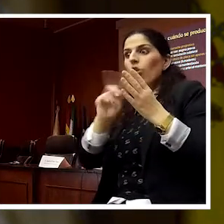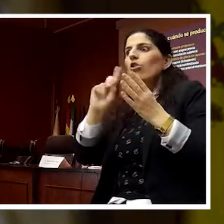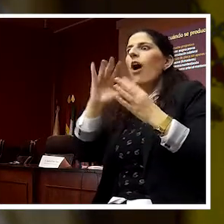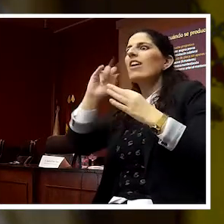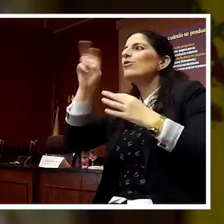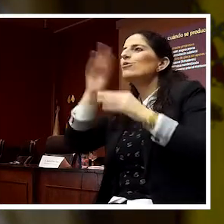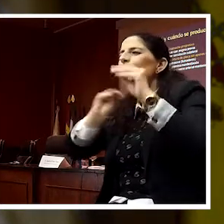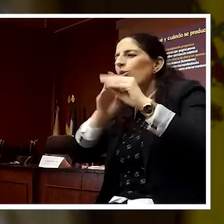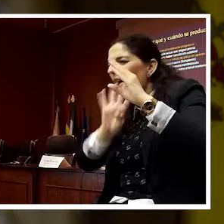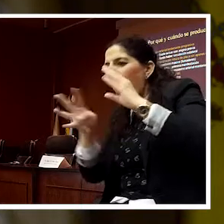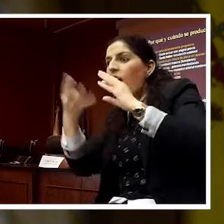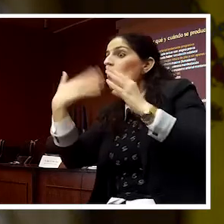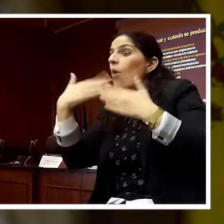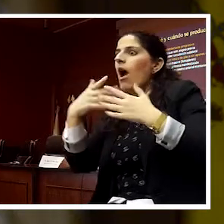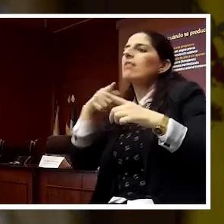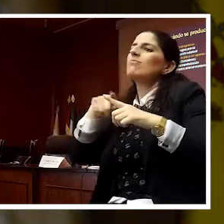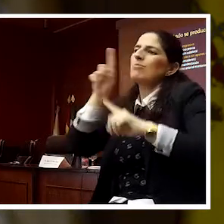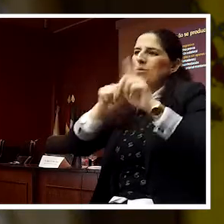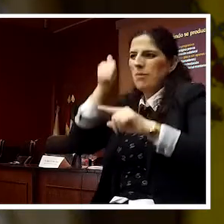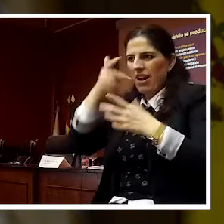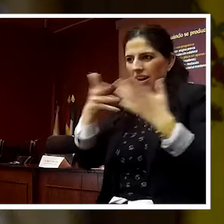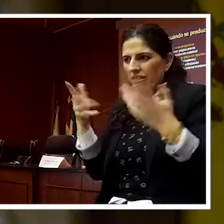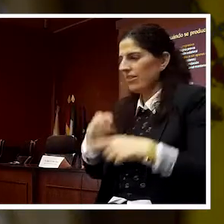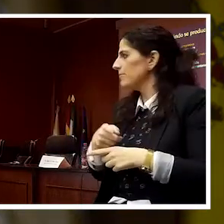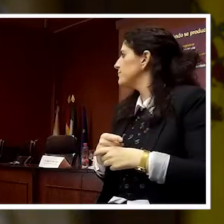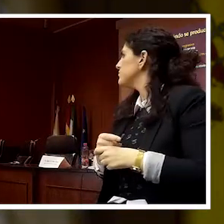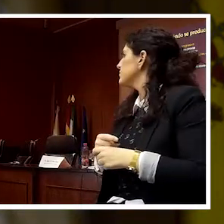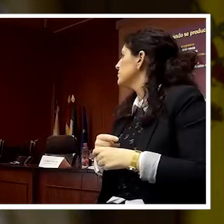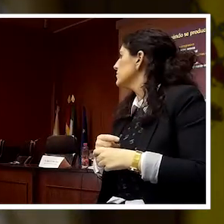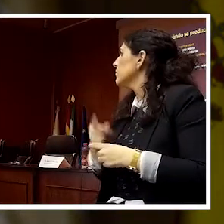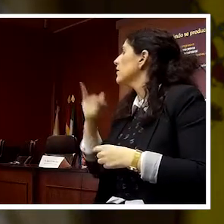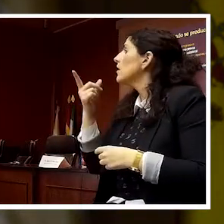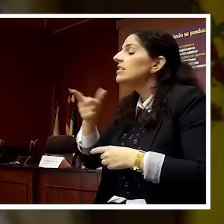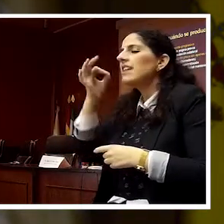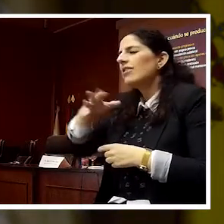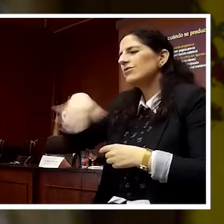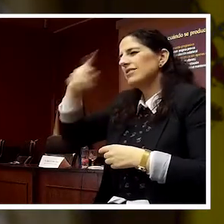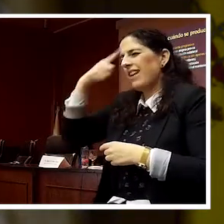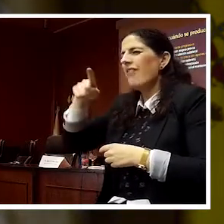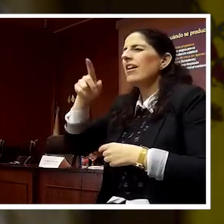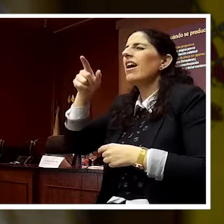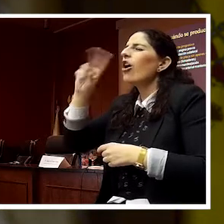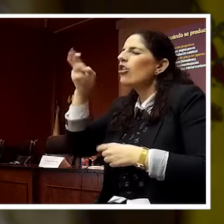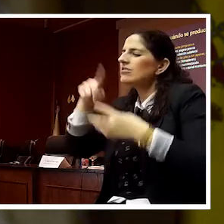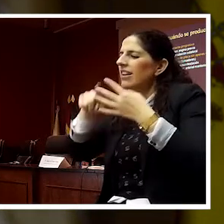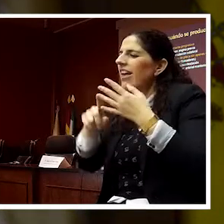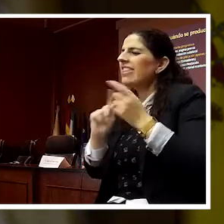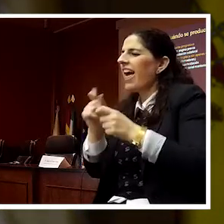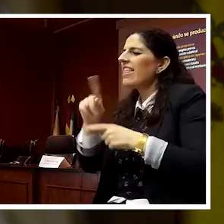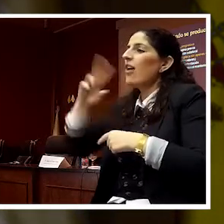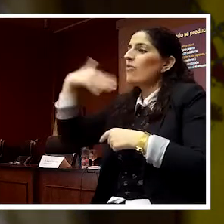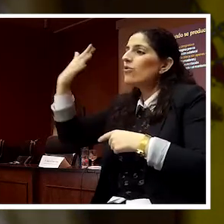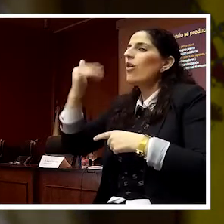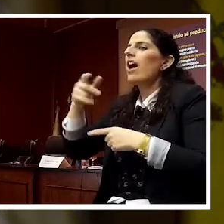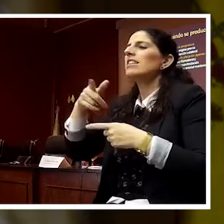¿no? Luego hablaríamos de unos factores desencadenantes, ¿no?, que todos debemos de tener en cuenta, como es, por ejemplo,